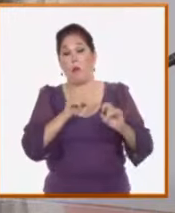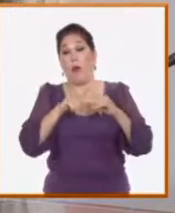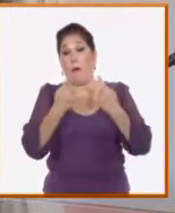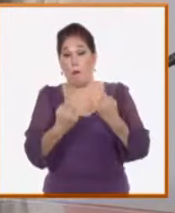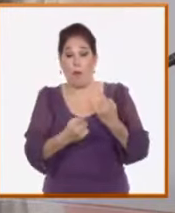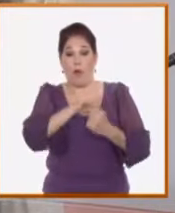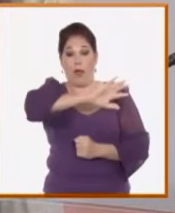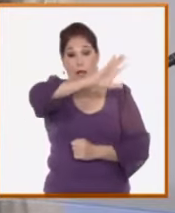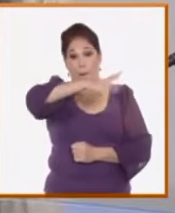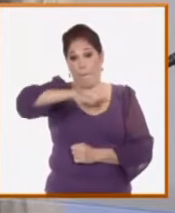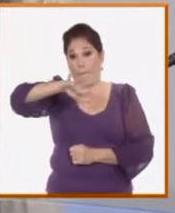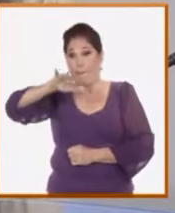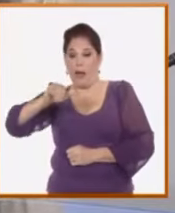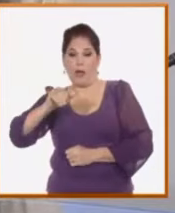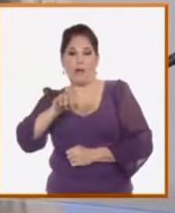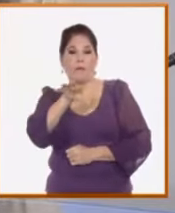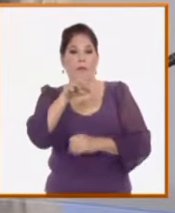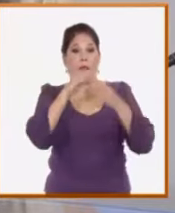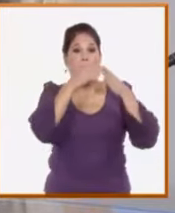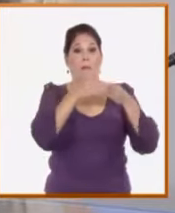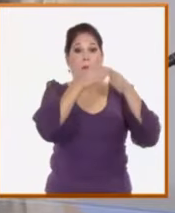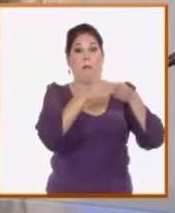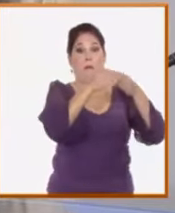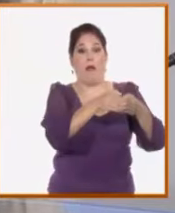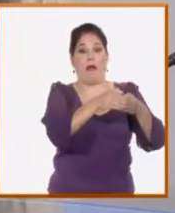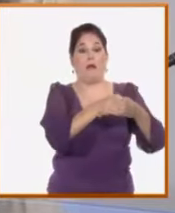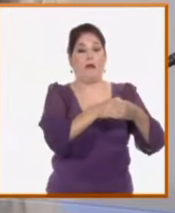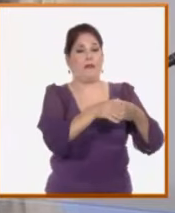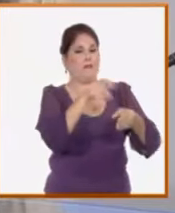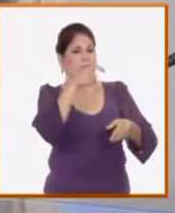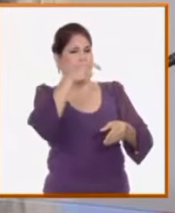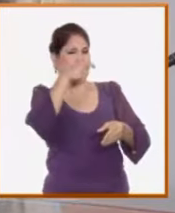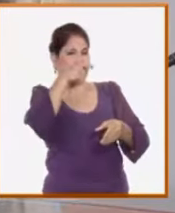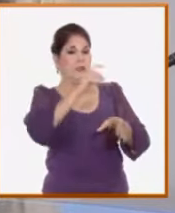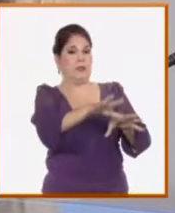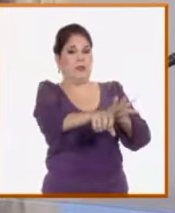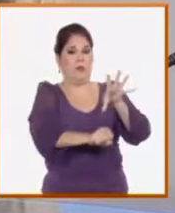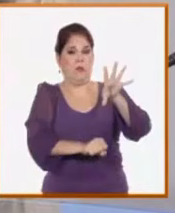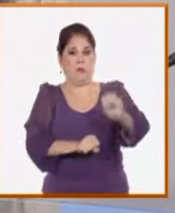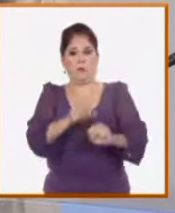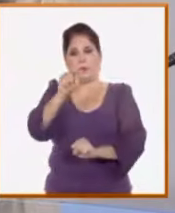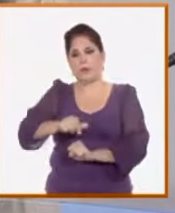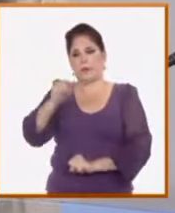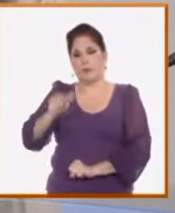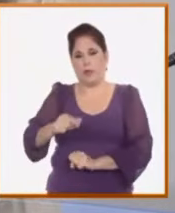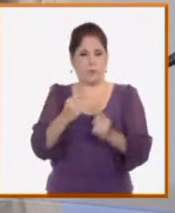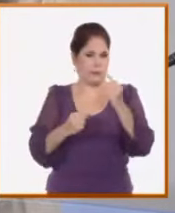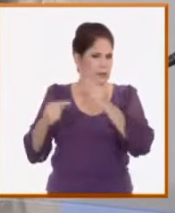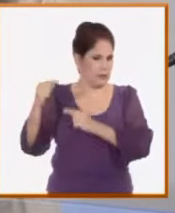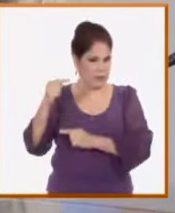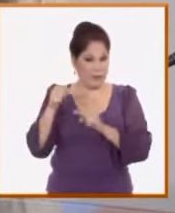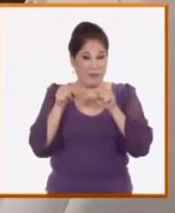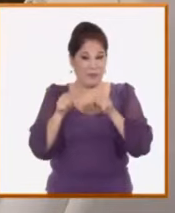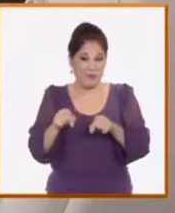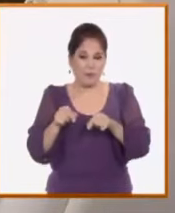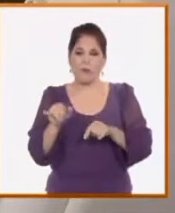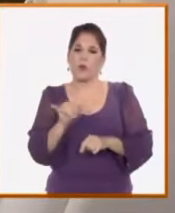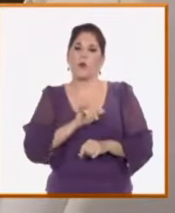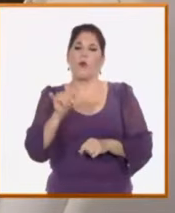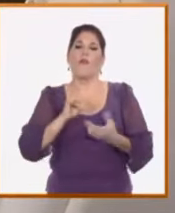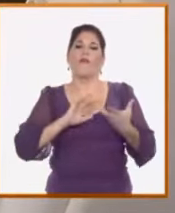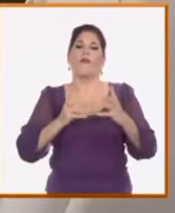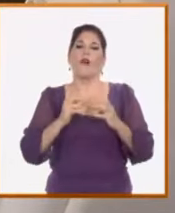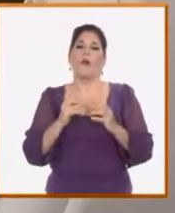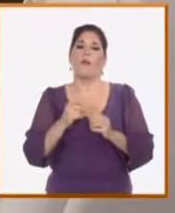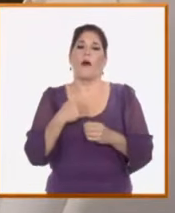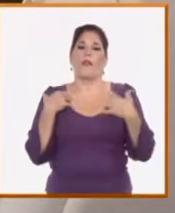acciones de obstaculización y de respuesta a las operaciones de los principales orígenes esto ha puesto en práctica un sistema de